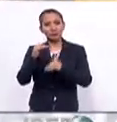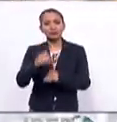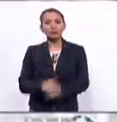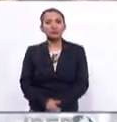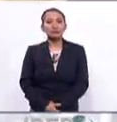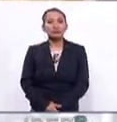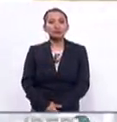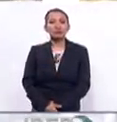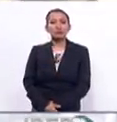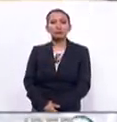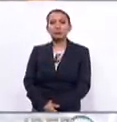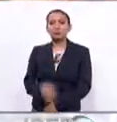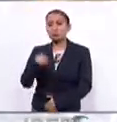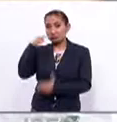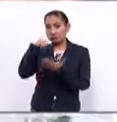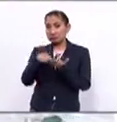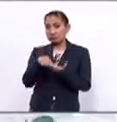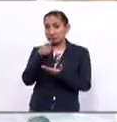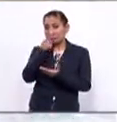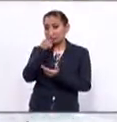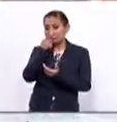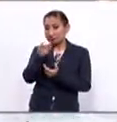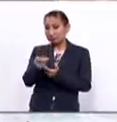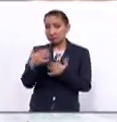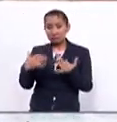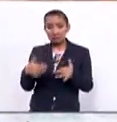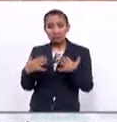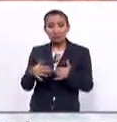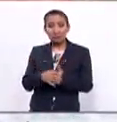supuesto. Claro, y me parece que dijiste un